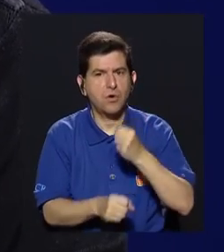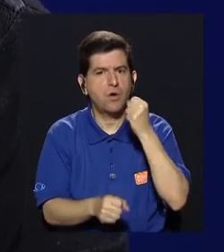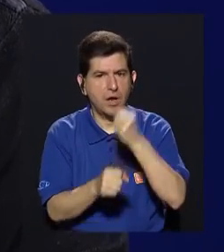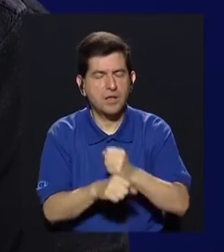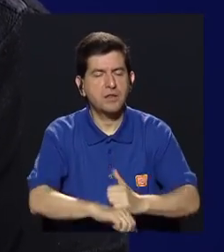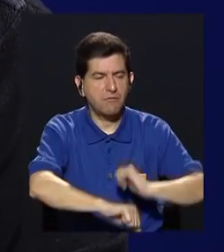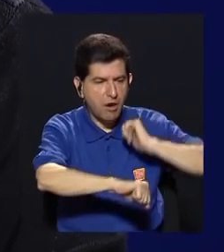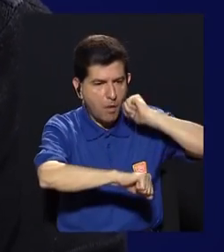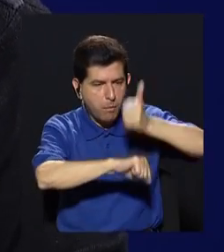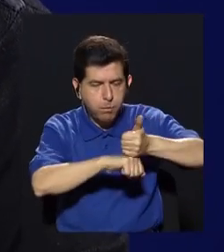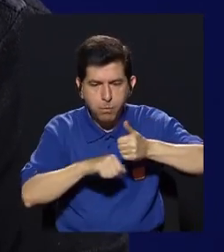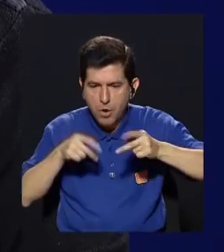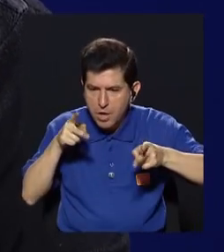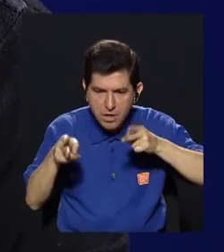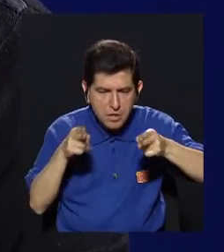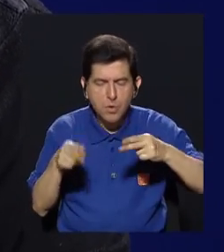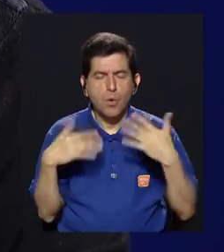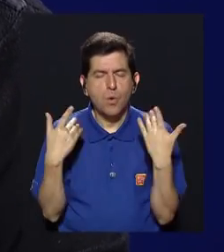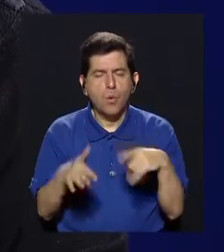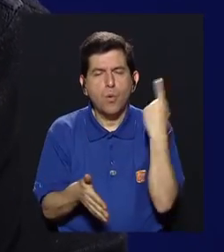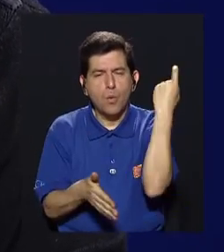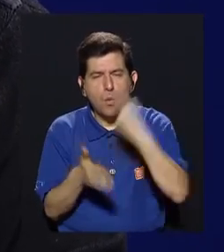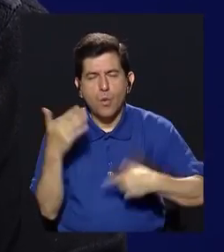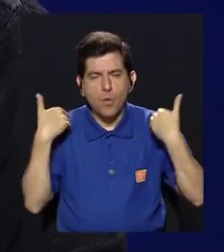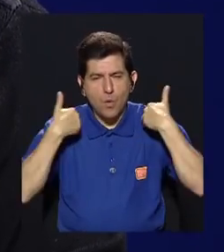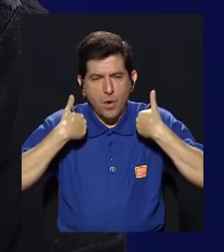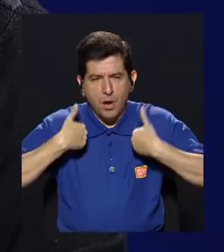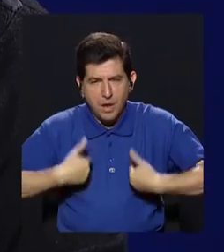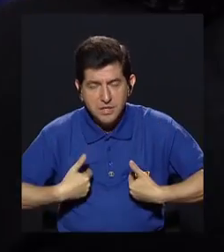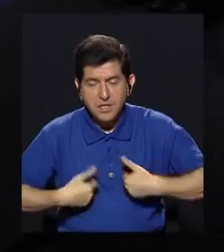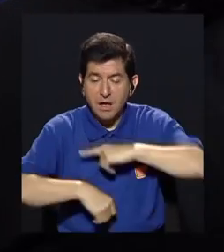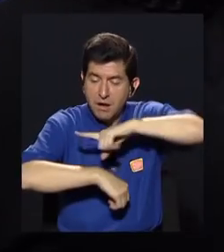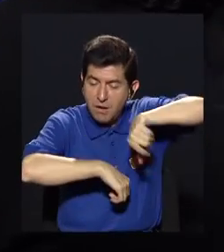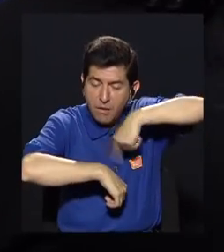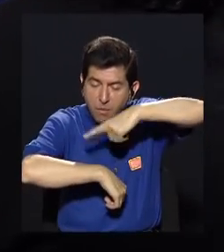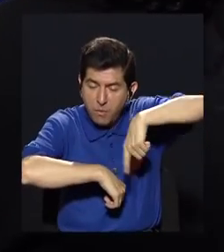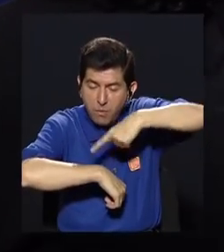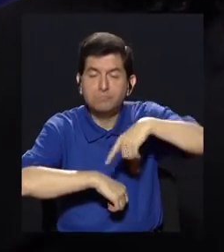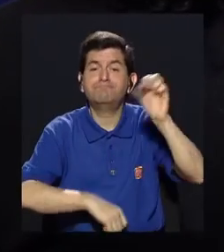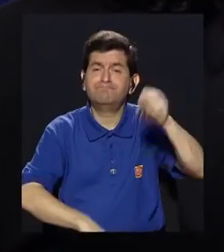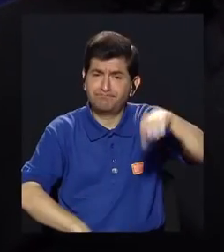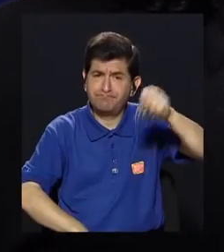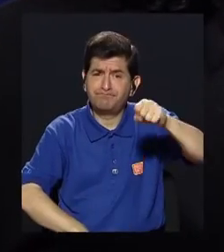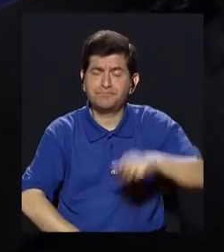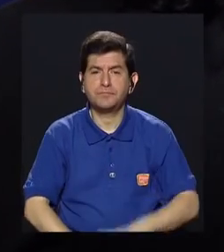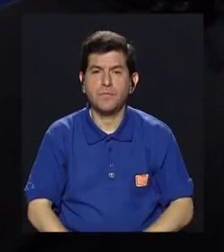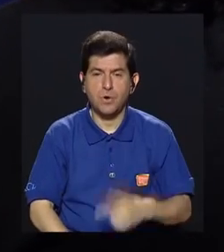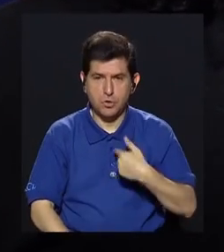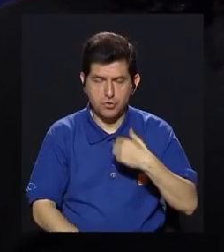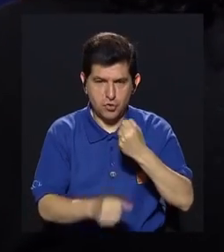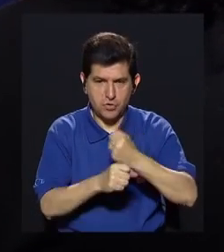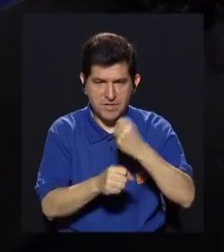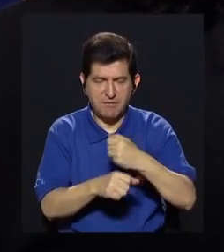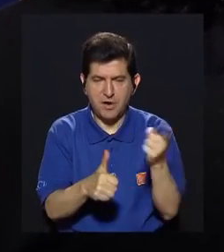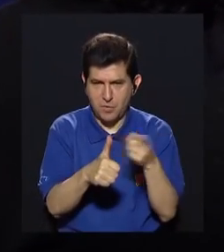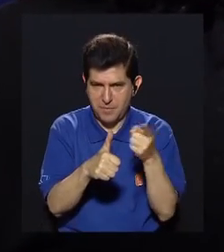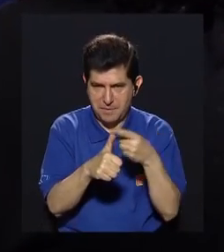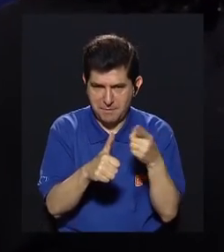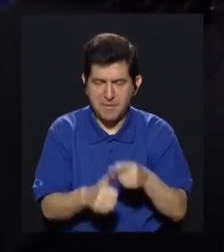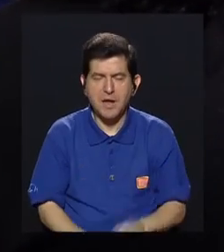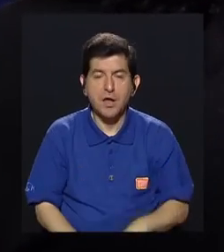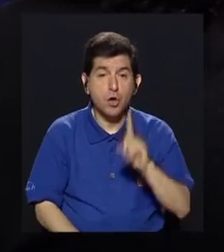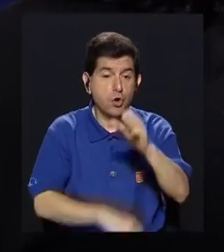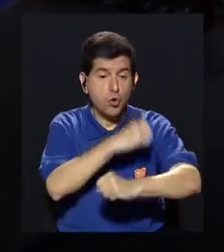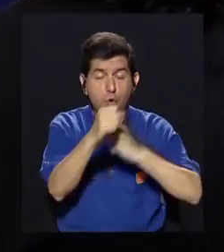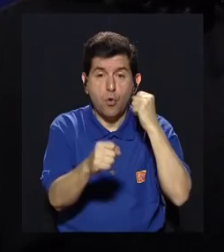de montaje es muy arduo y es cansadísimo de servicios horas muchísimas obras verdad yo joyce el desmontaje inicial y tardé